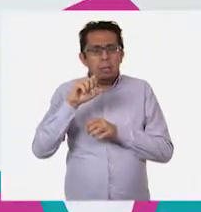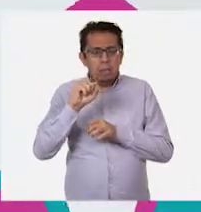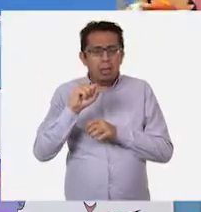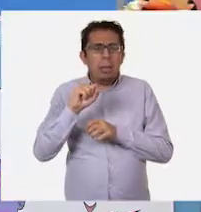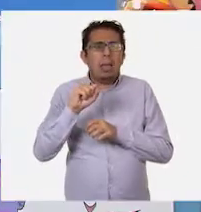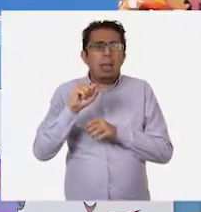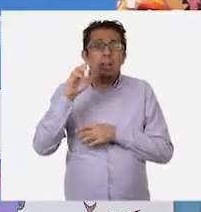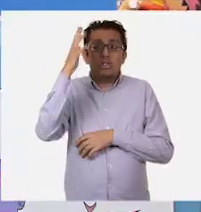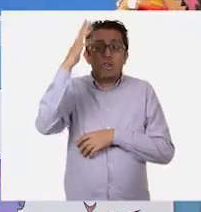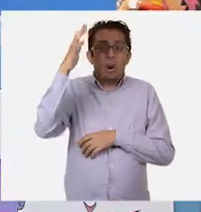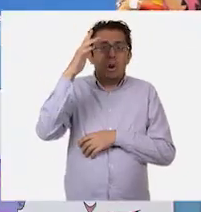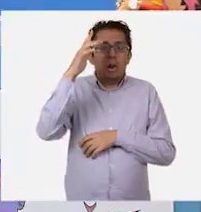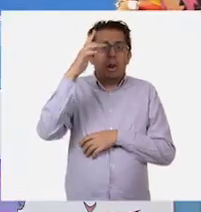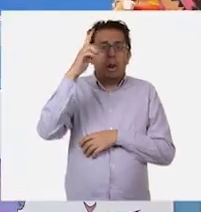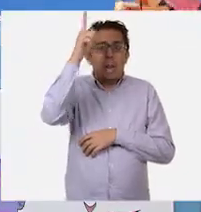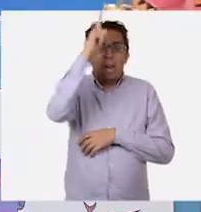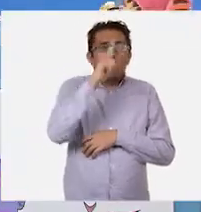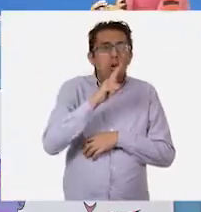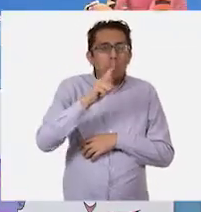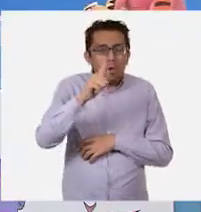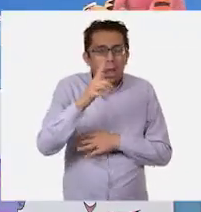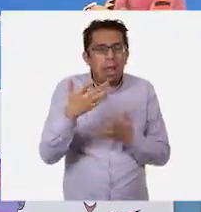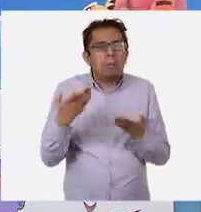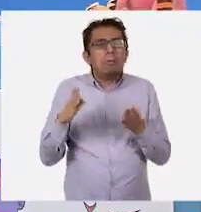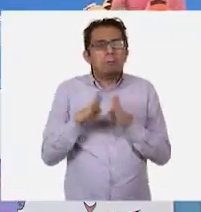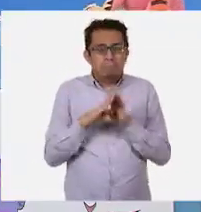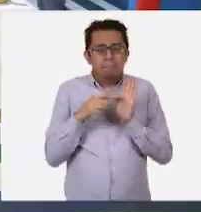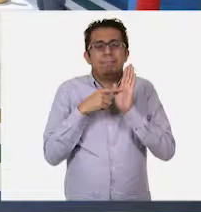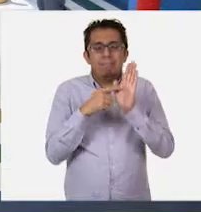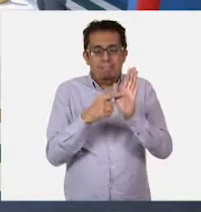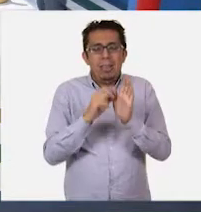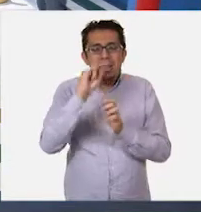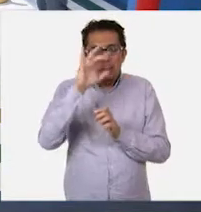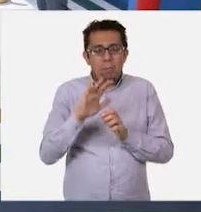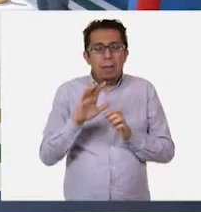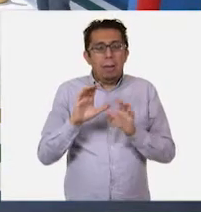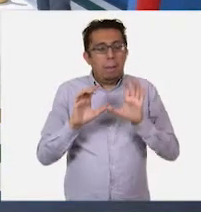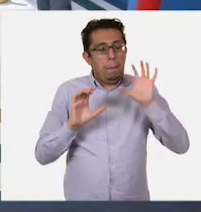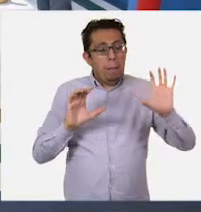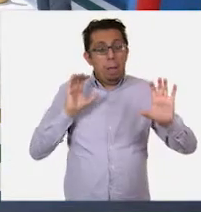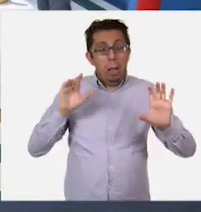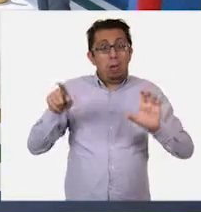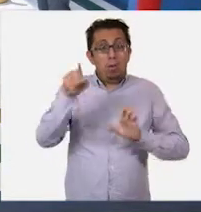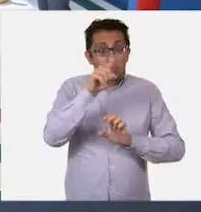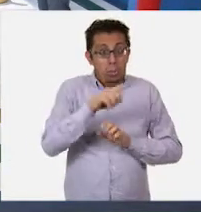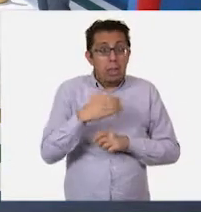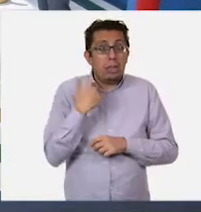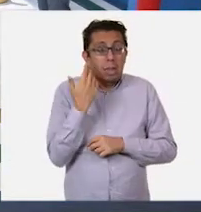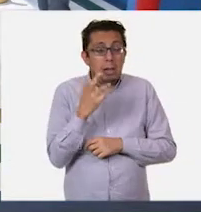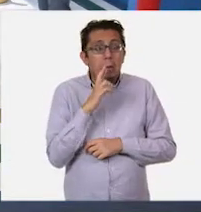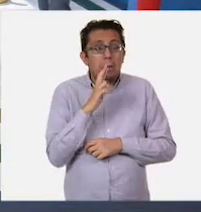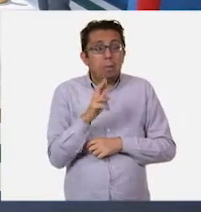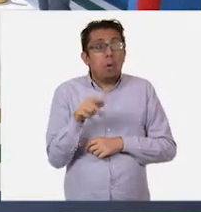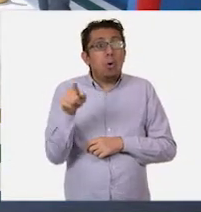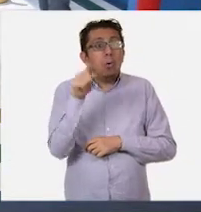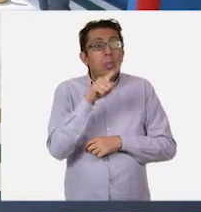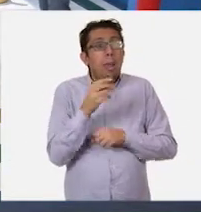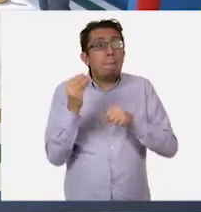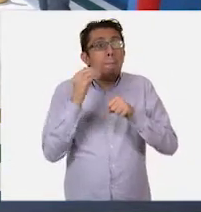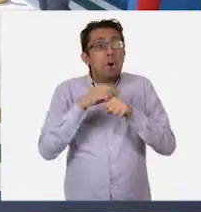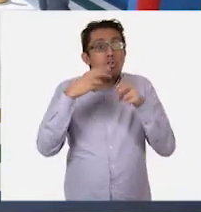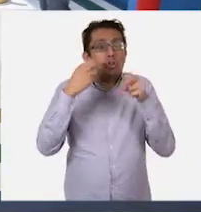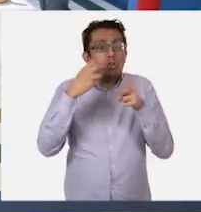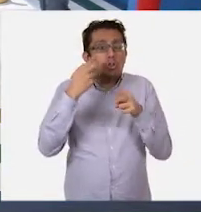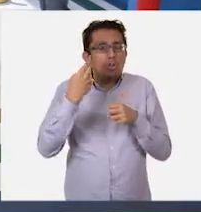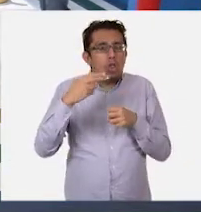pregunta, mostraré estas dos imágenes que están en el pizarrón relacionadas con el tema. Quien desee contestar la pregunta le pondrá título a la imagen y dará